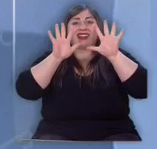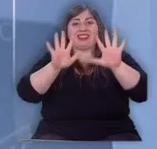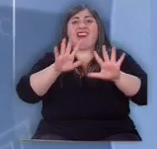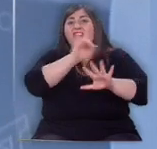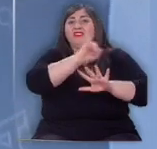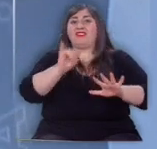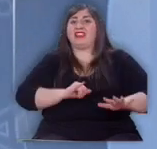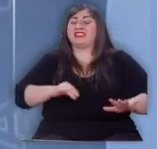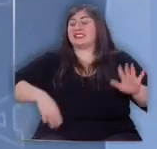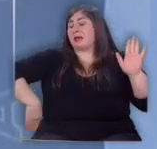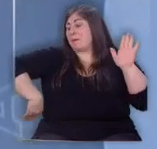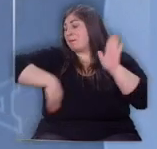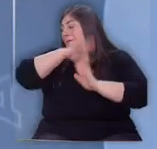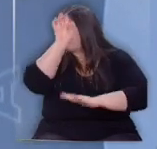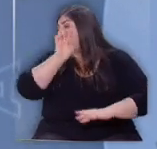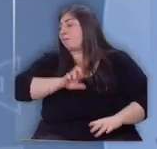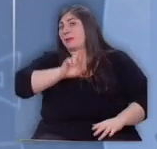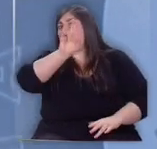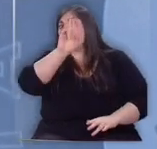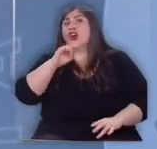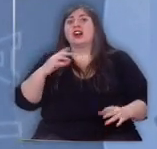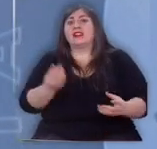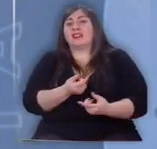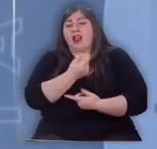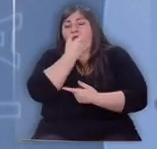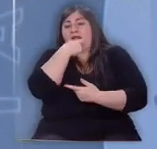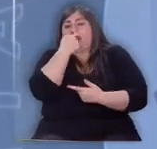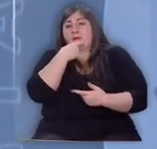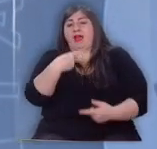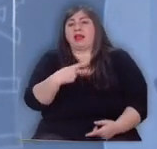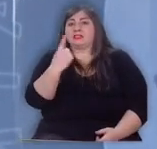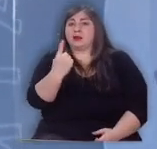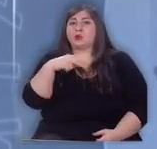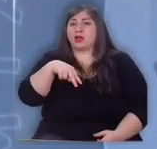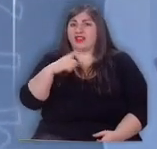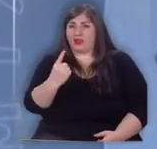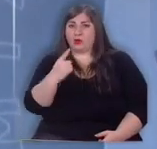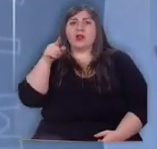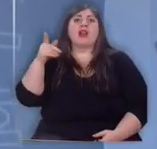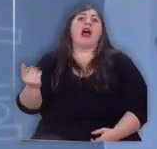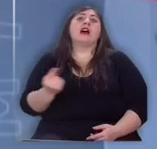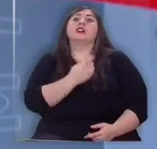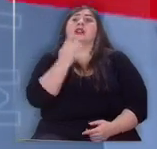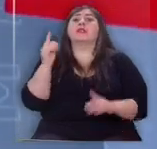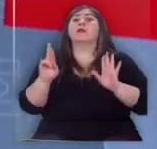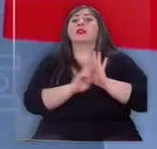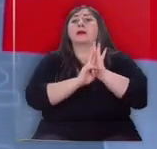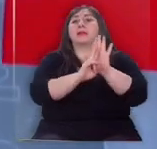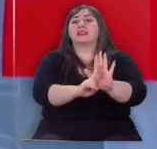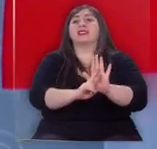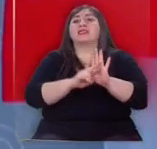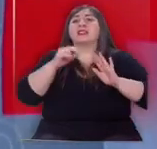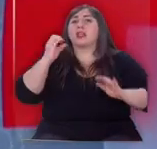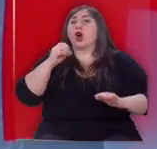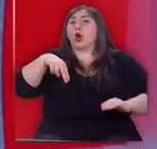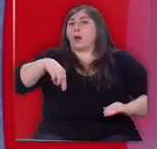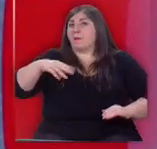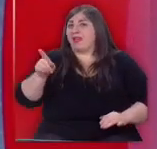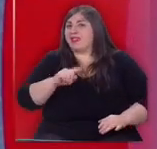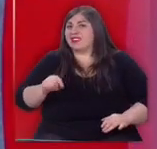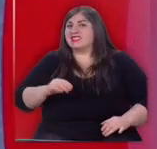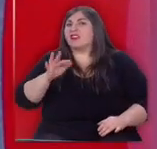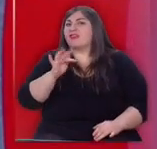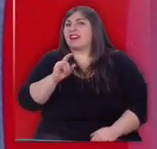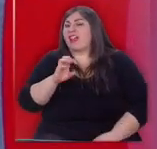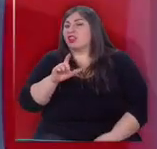veces más letal que la gripe H1N1. Estamos con Fernando Leanés, el representante de la OMS en nuestro país, para hablar sobre este tema y también cómo